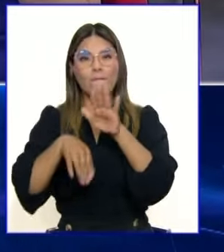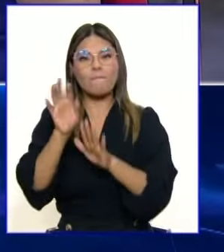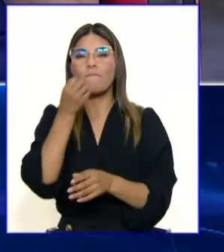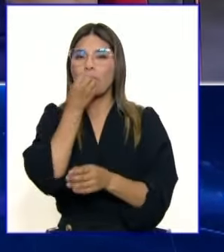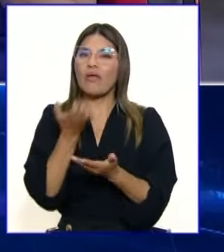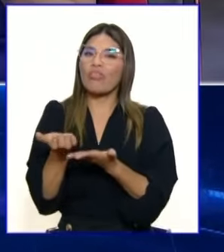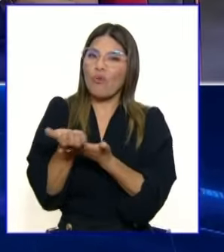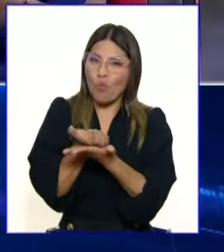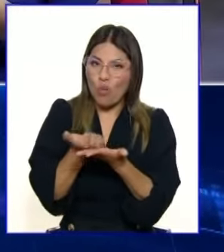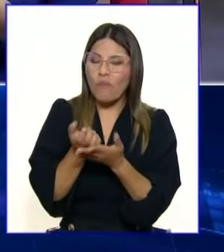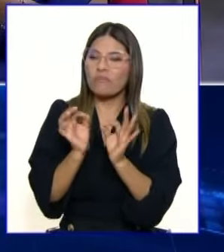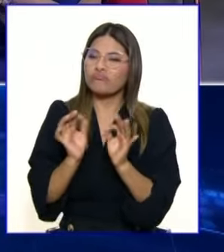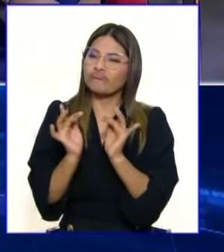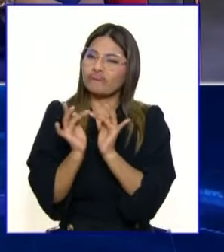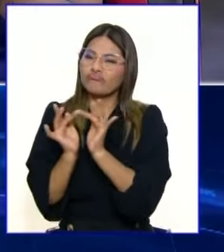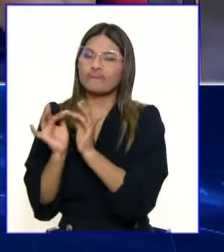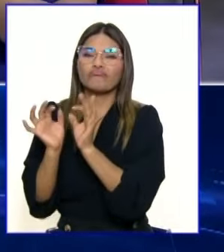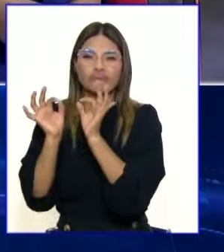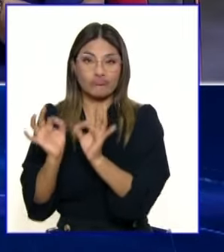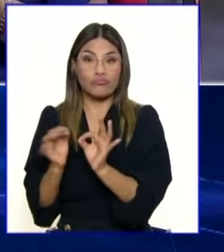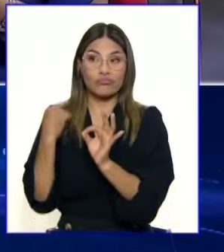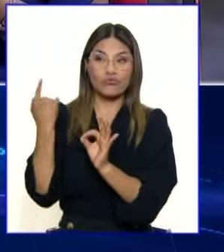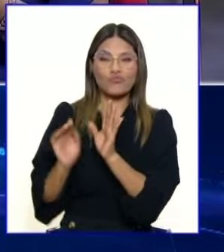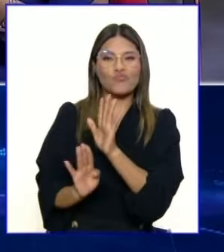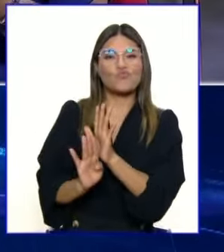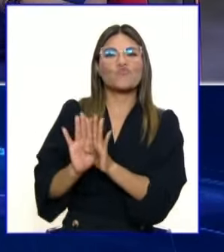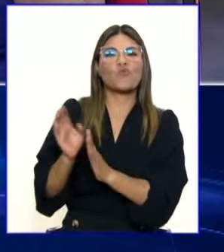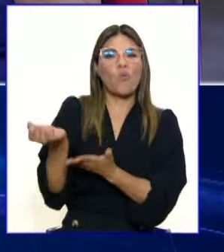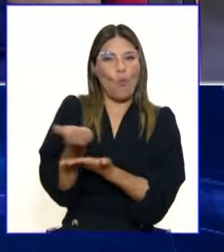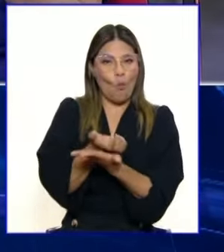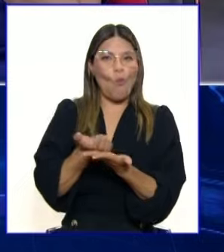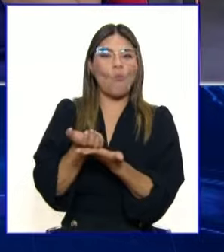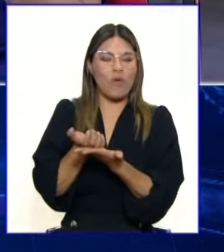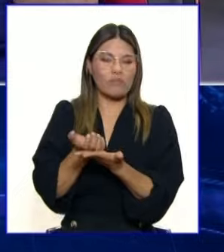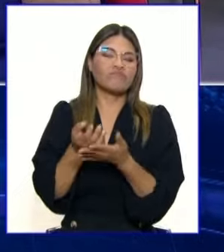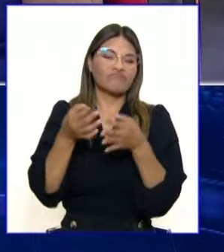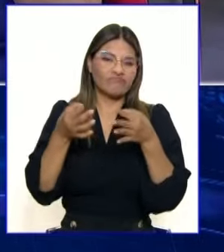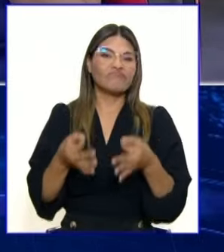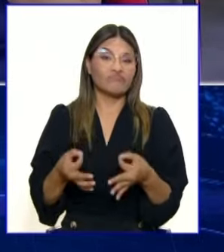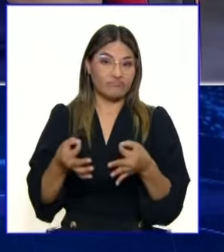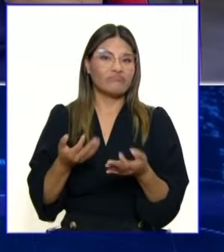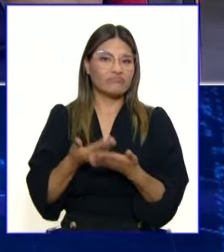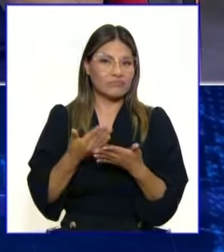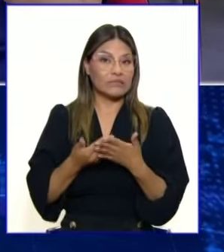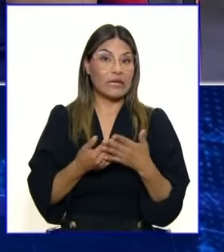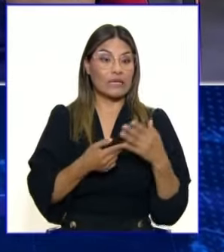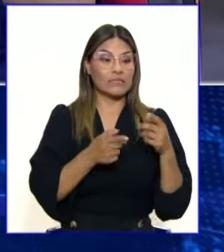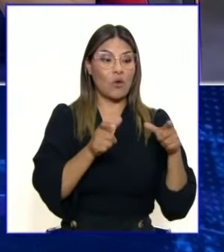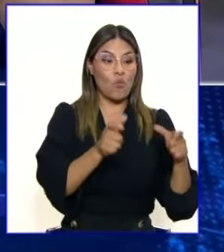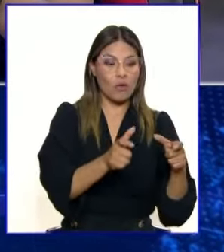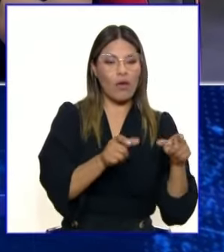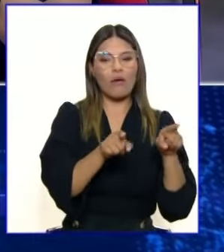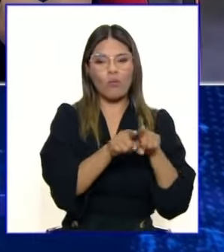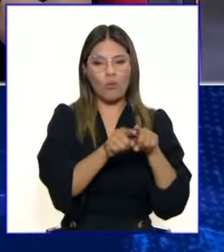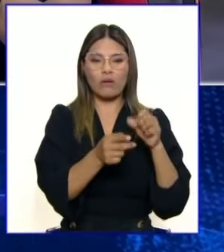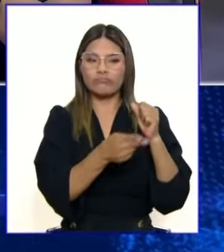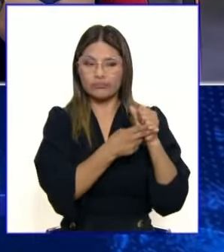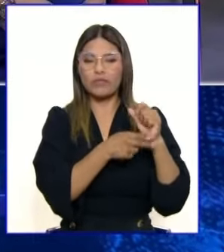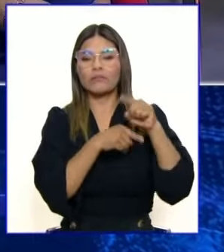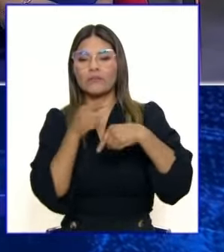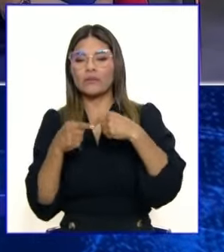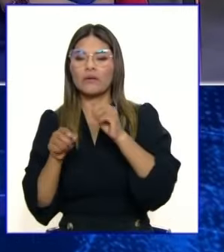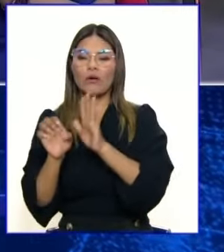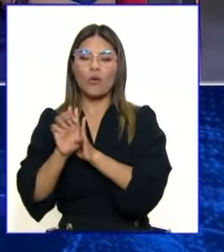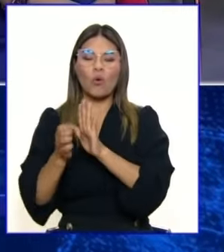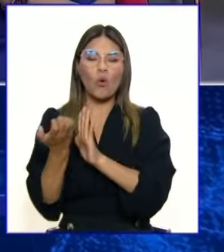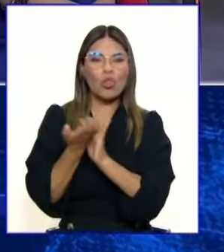está muy, muy vinculada a la prosperidad económica y por eso es que estamos avanzando esas alianzas